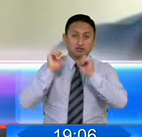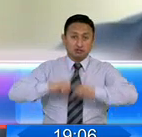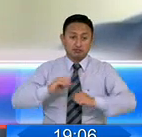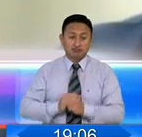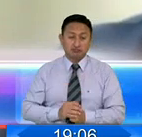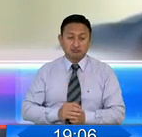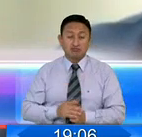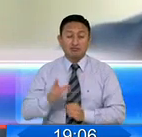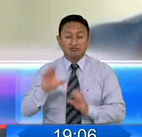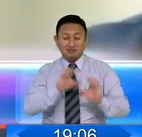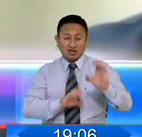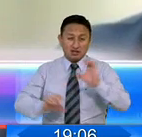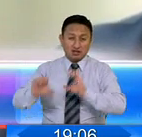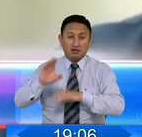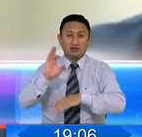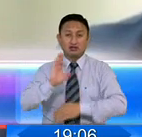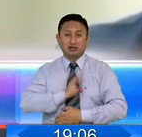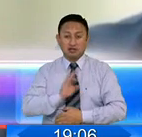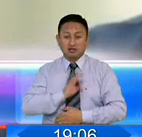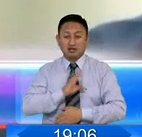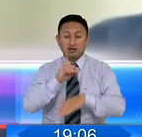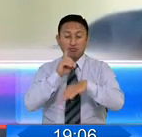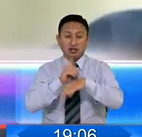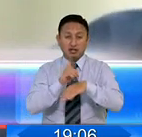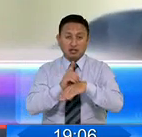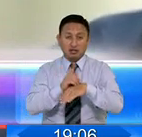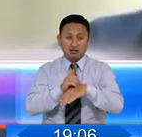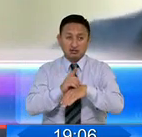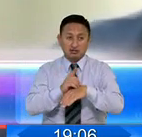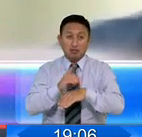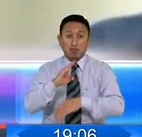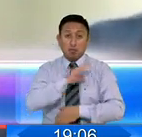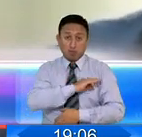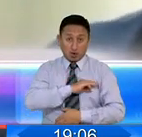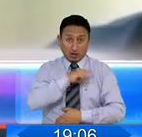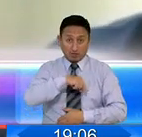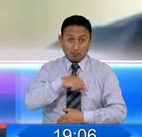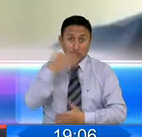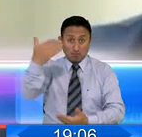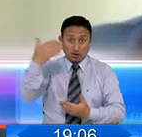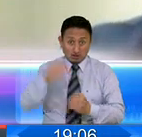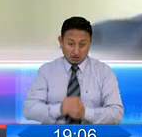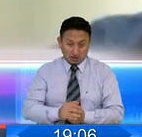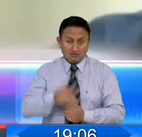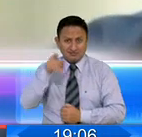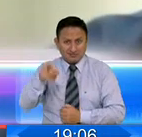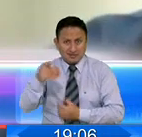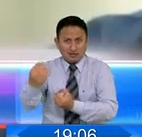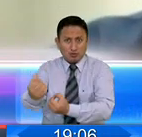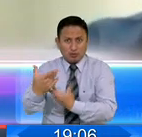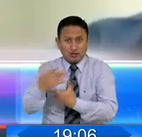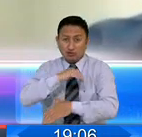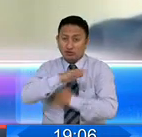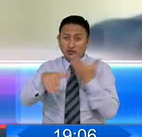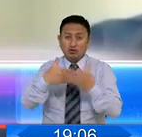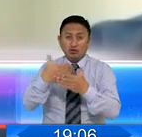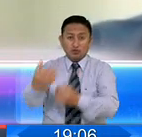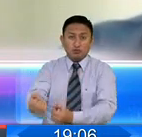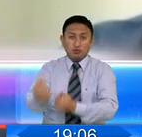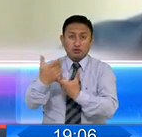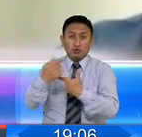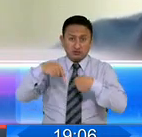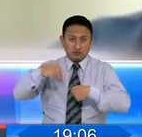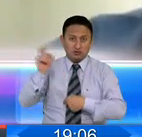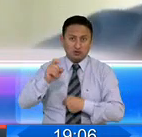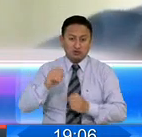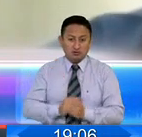académica, científica, técnica, médica, moral, política, de entregar toda la información que se requiere. Esto